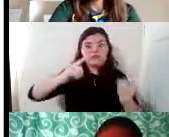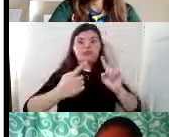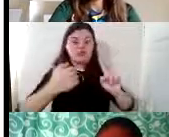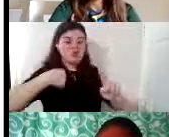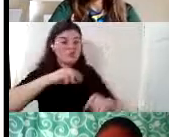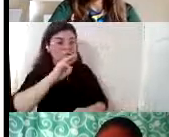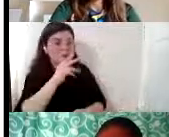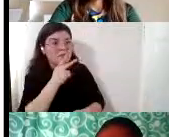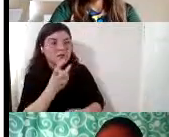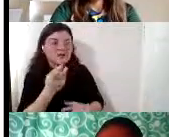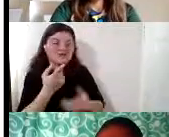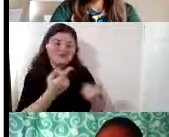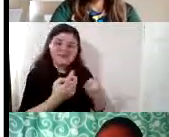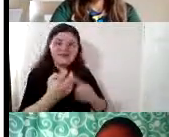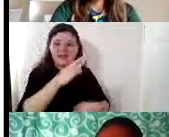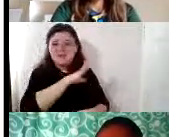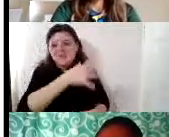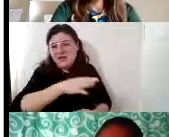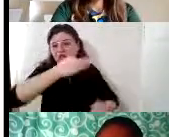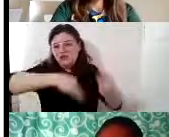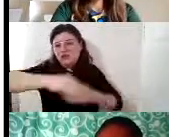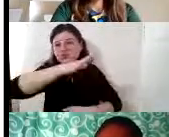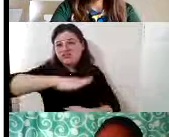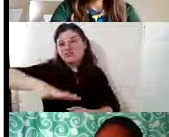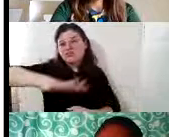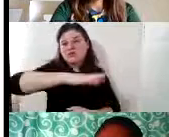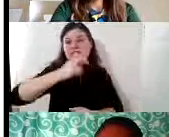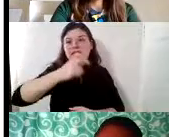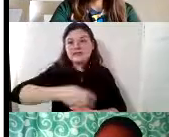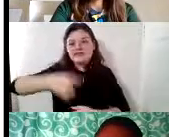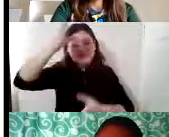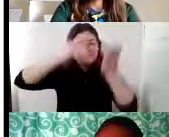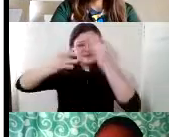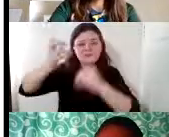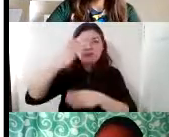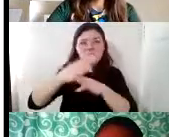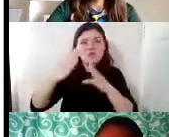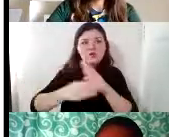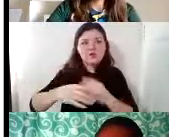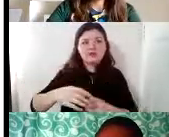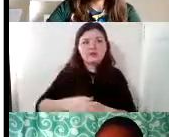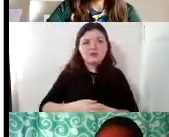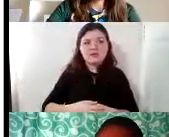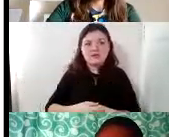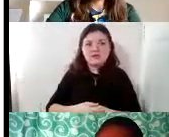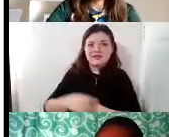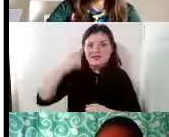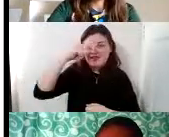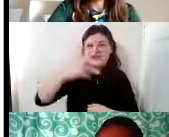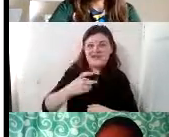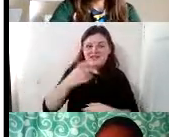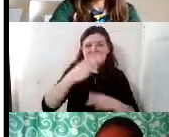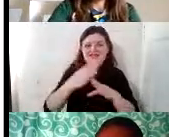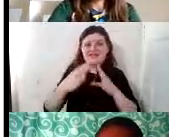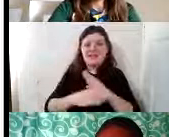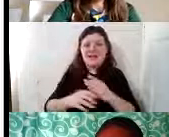aquí pues es en general. Entonces, quedémonos con esto, con estoy brindando la herramienta o te estoy aportando